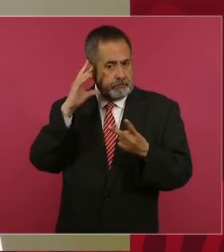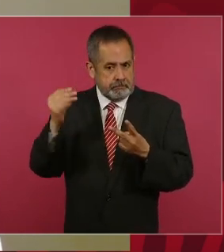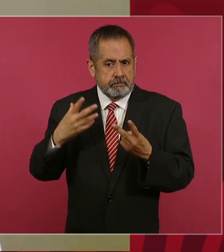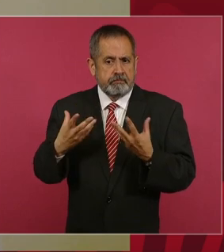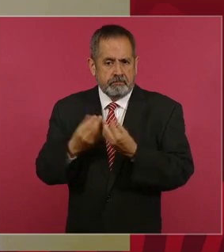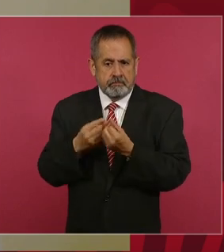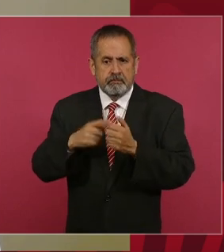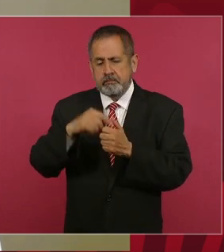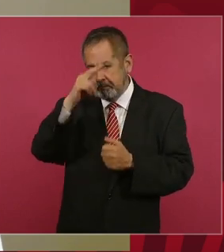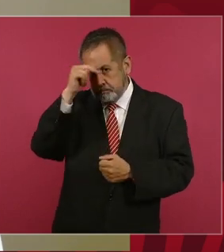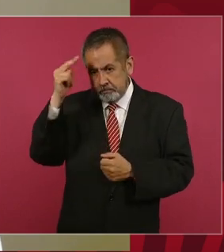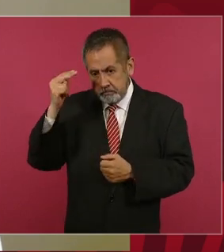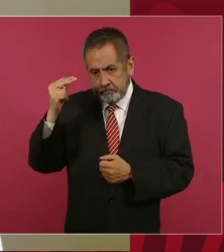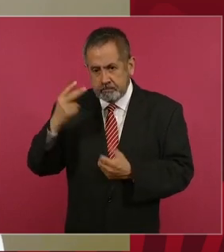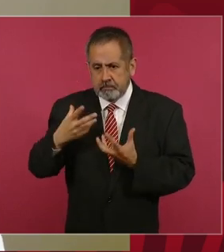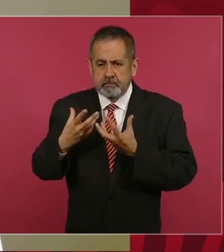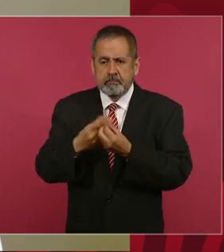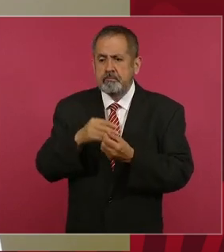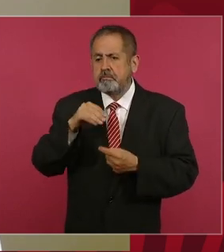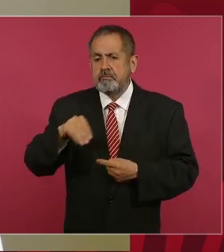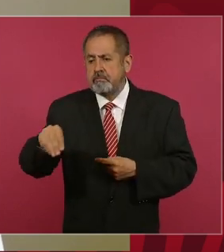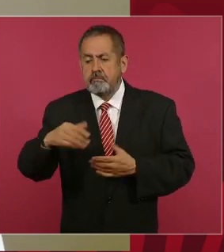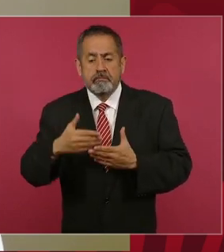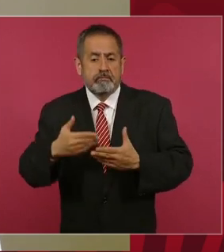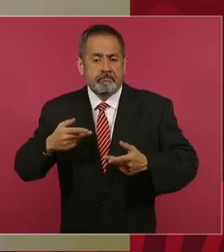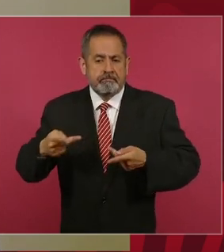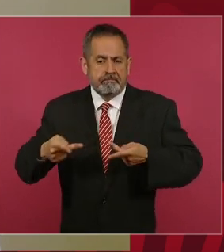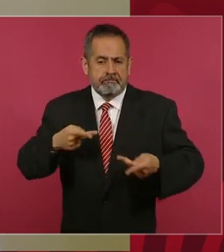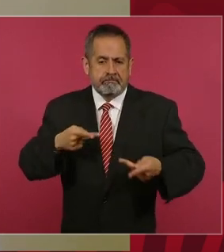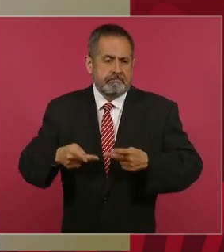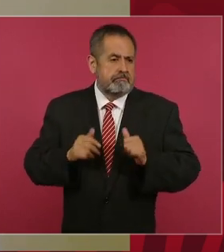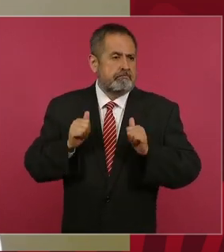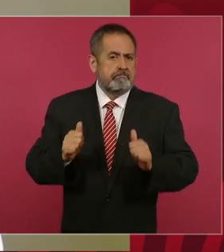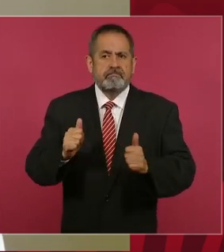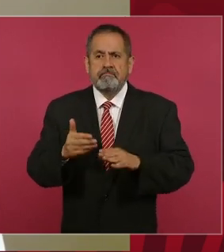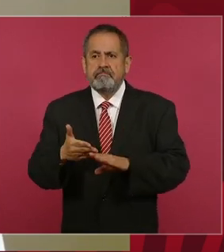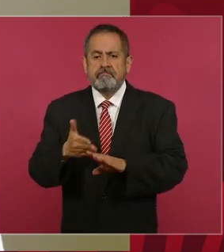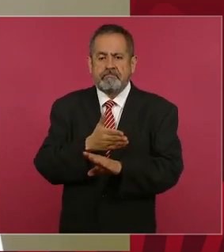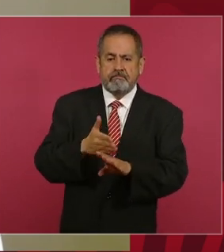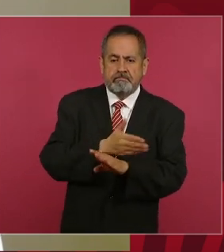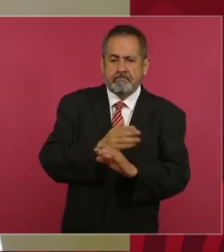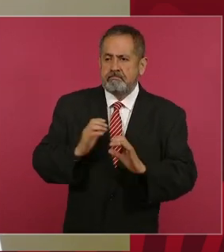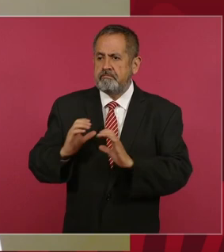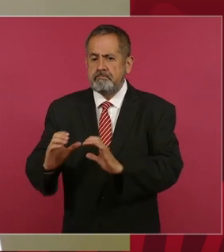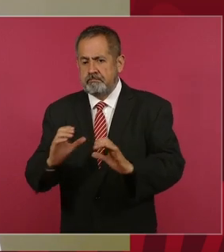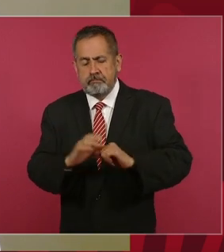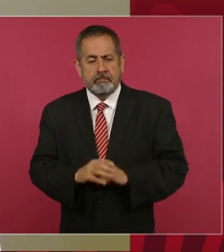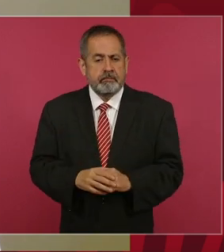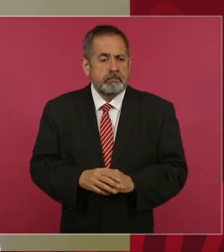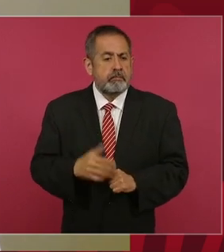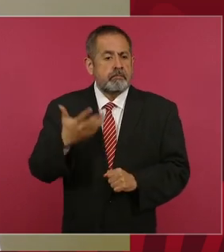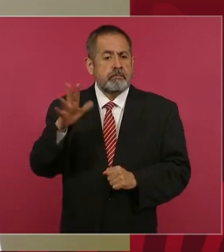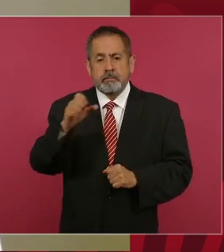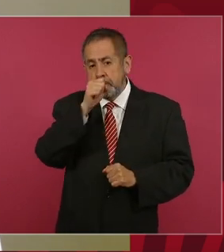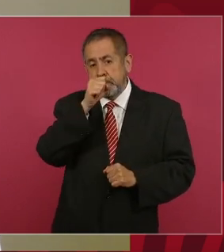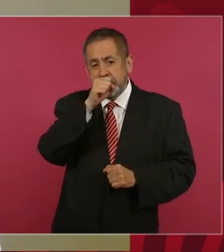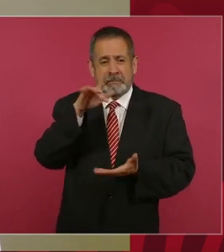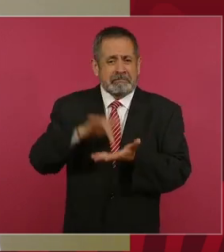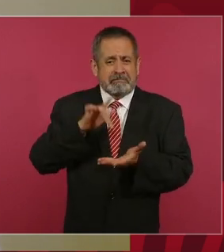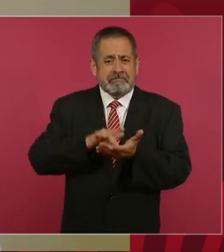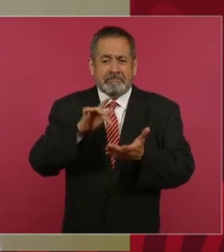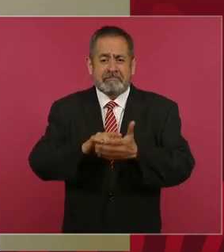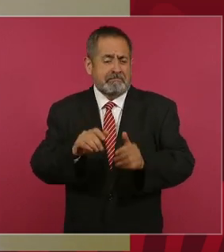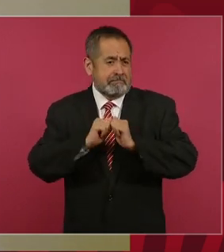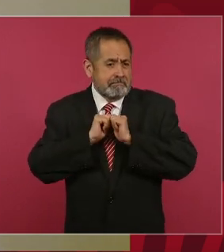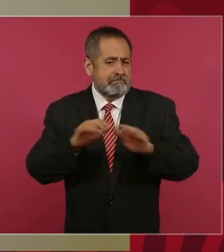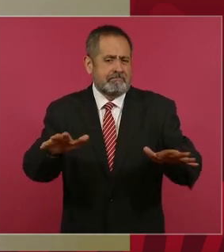y de Nayarit, acciones de preparación y de prevención. Se emitieron 10 boletines de alertamiento por parte de